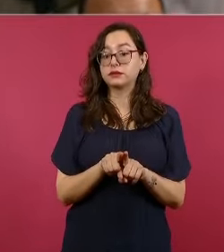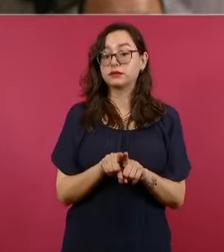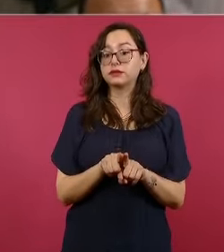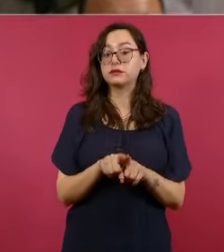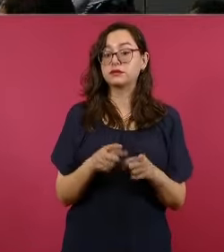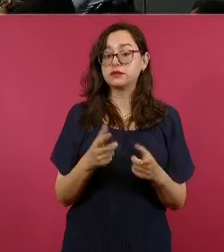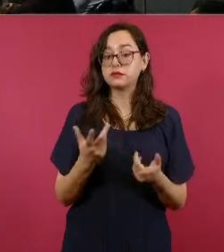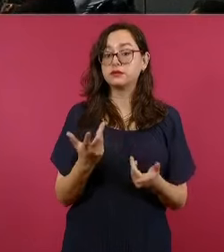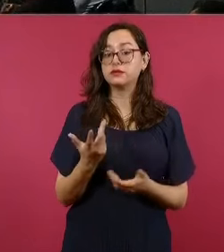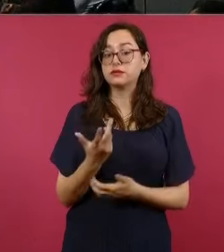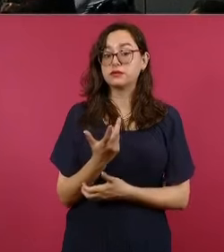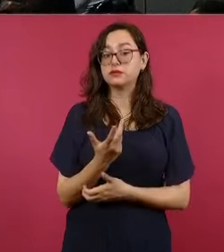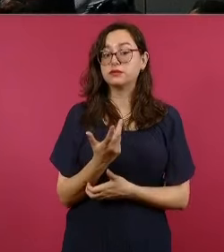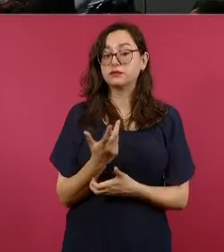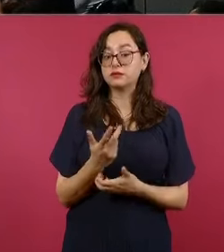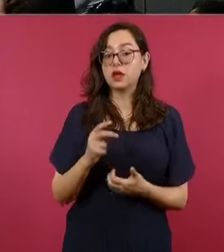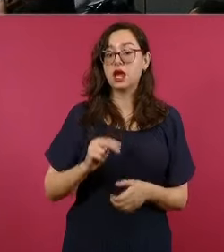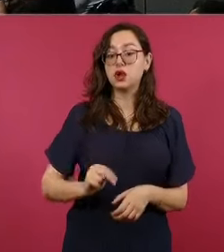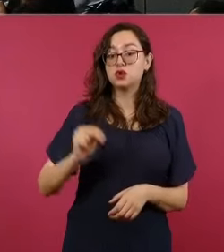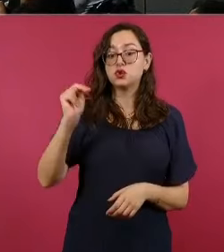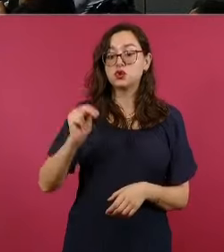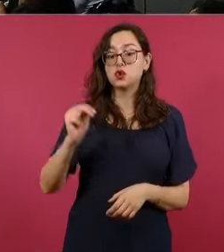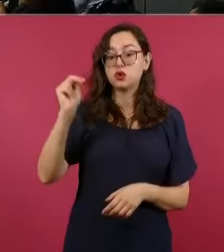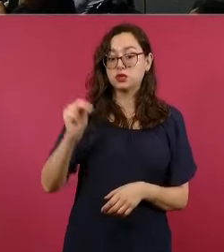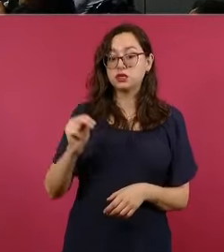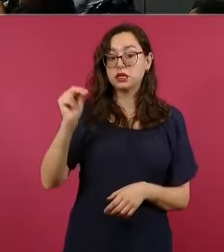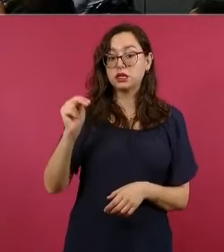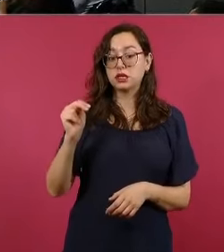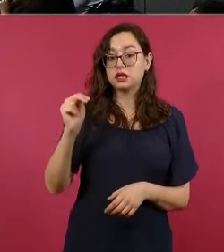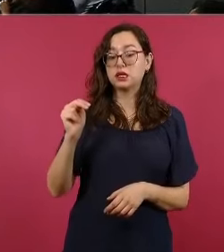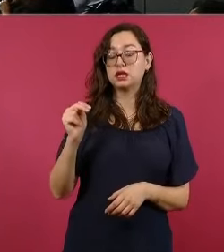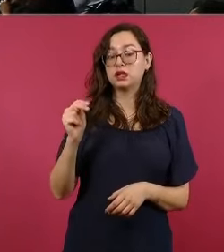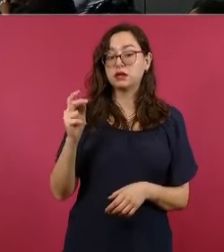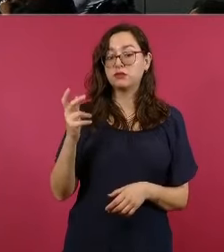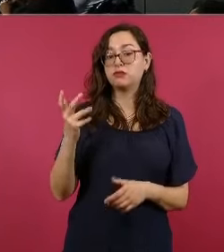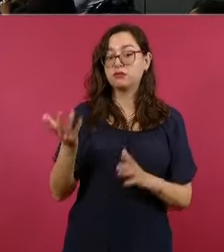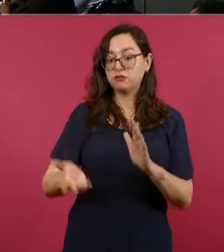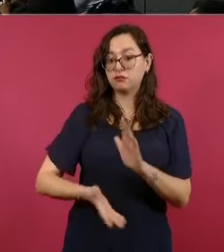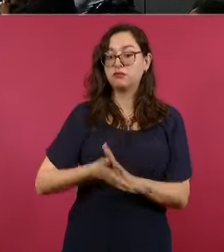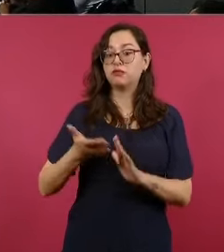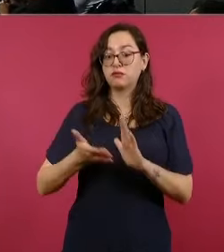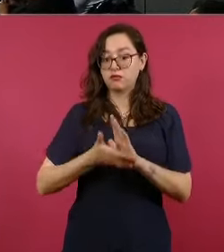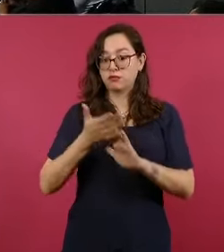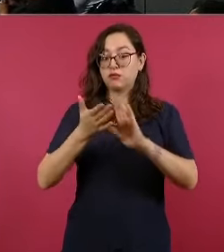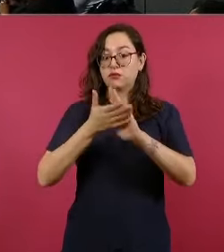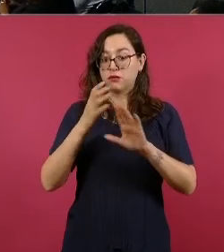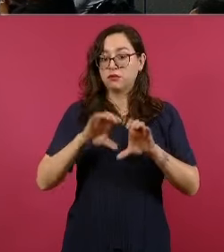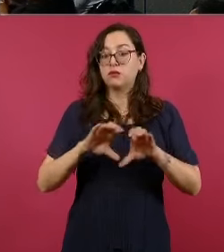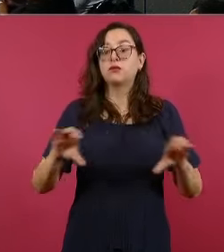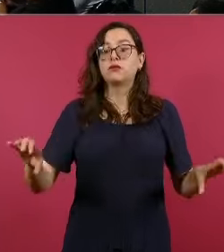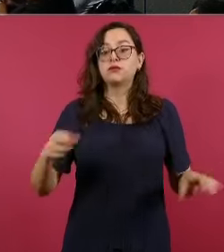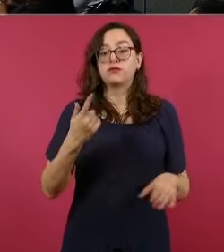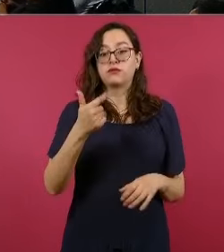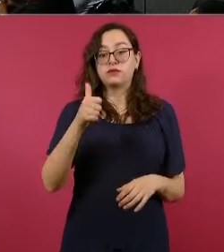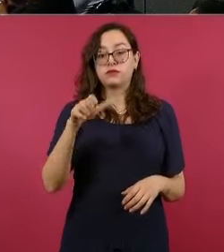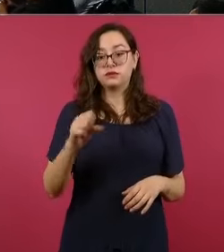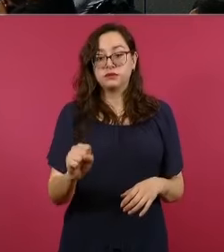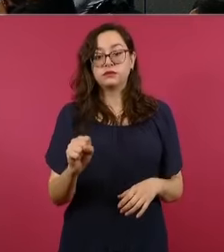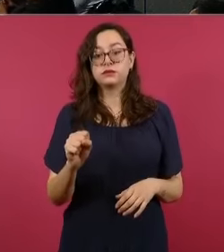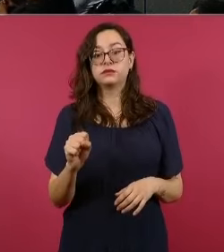el el gasoducto se está construyendo también con la inversión de la Comisión Federal de Electricidad